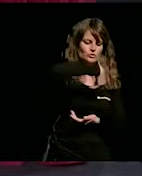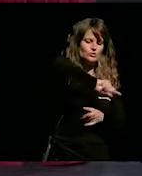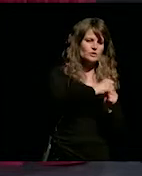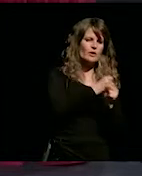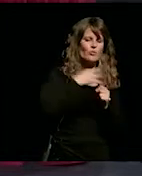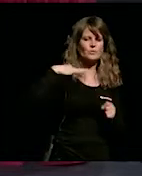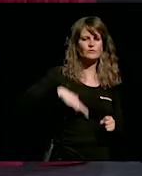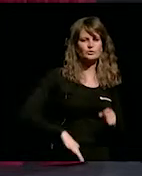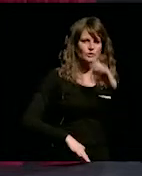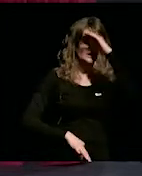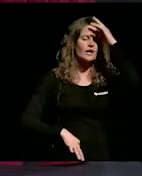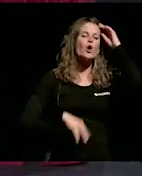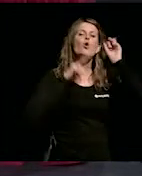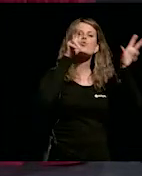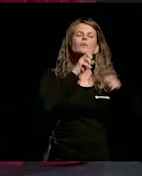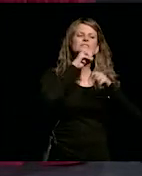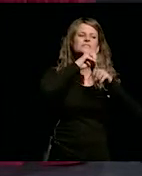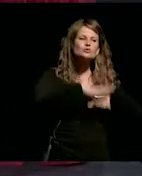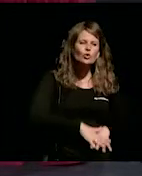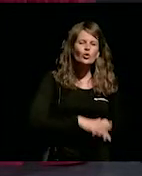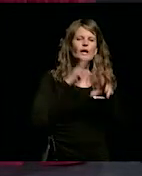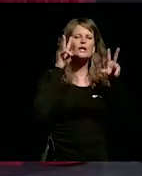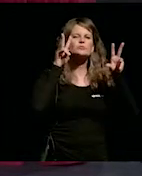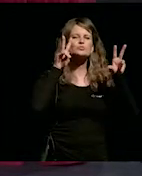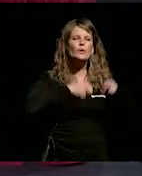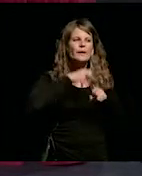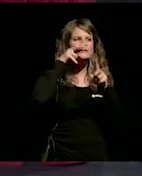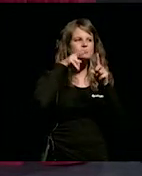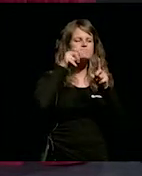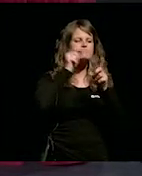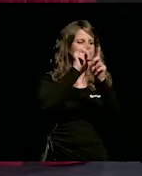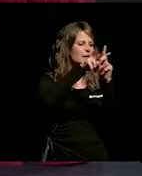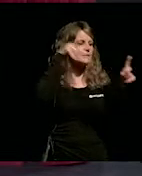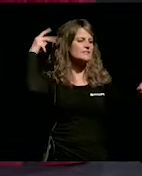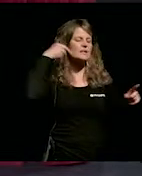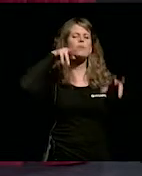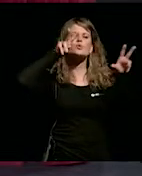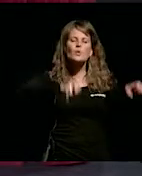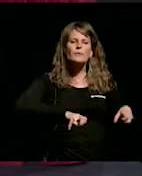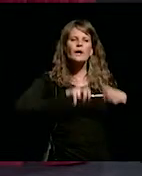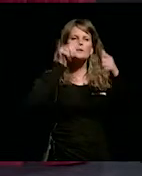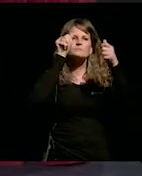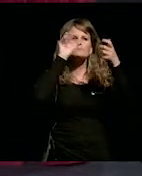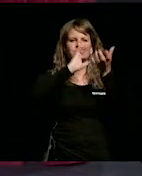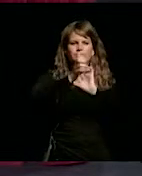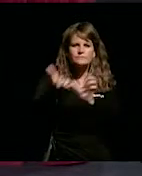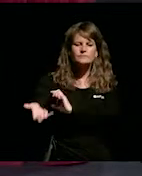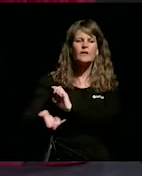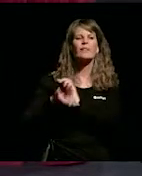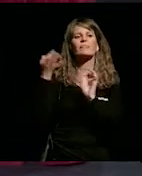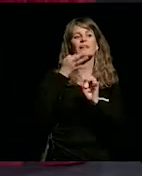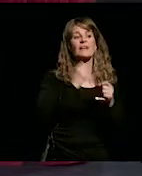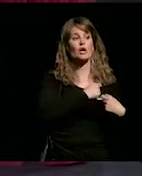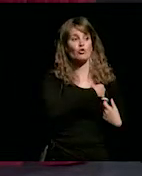profesional. Las nuevas historias, perspectivas, la nueva estética deberían ser el corazón de